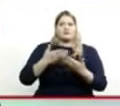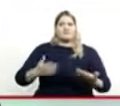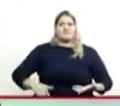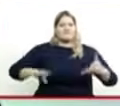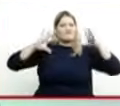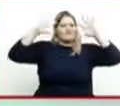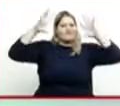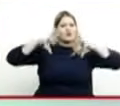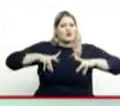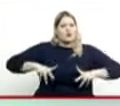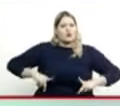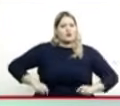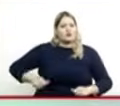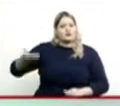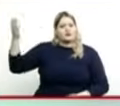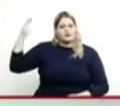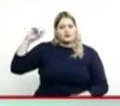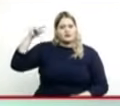la narcodictadura.